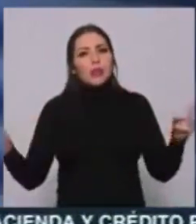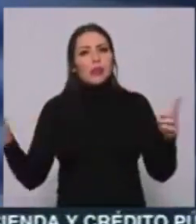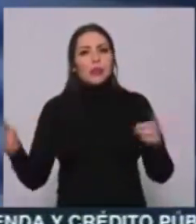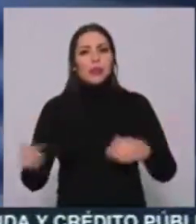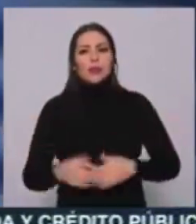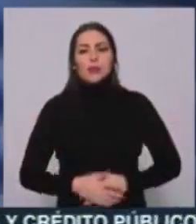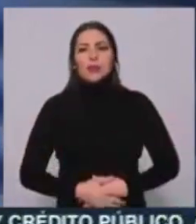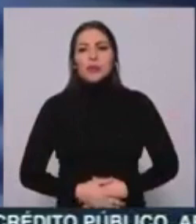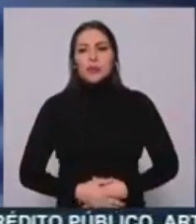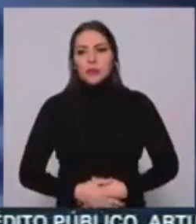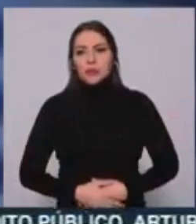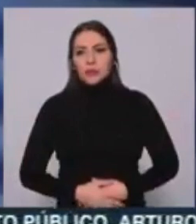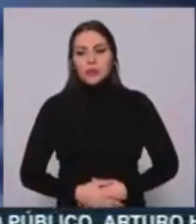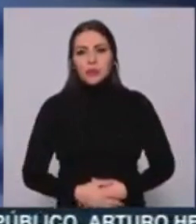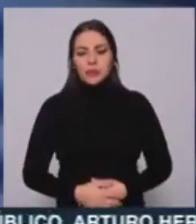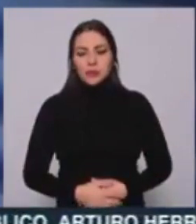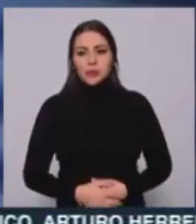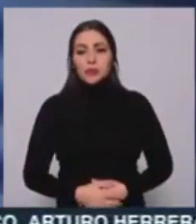El desarrollo, decía,